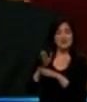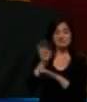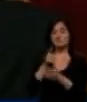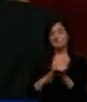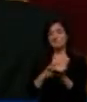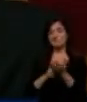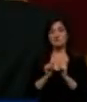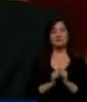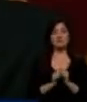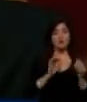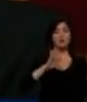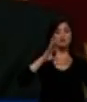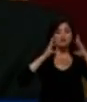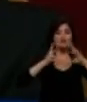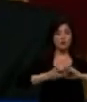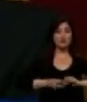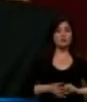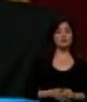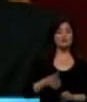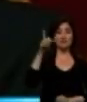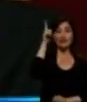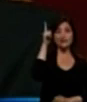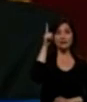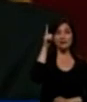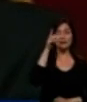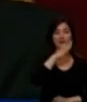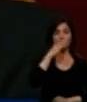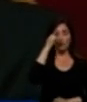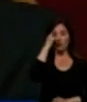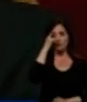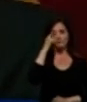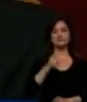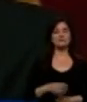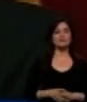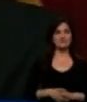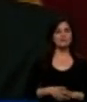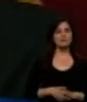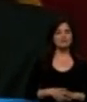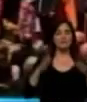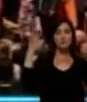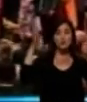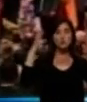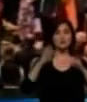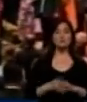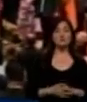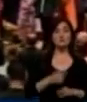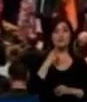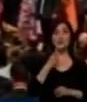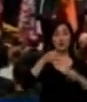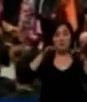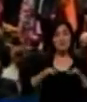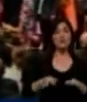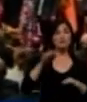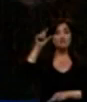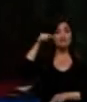esta... Esta revolución tiene un líder, Rafael Correa Delgado. No hacen más que confirmar